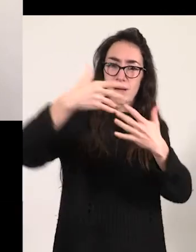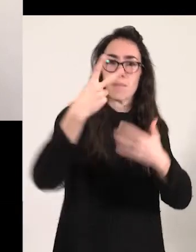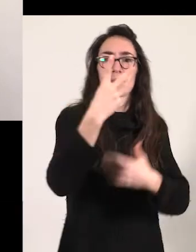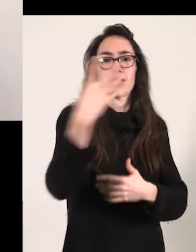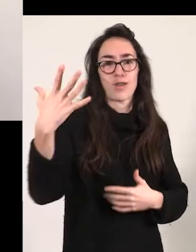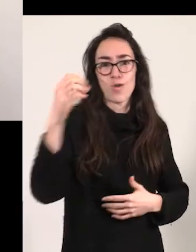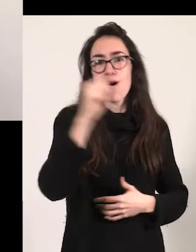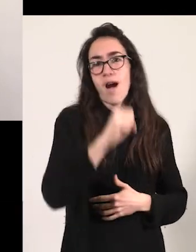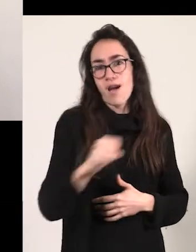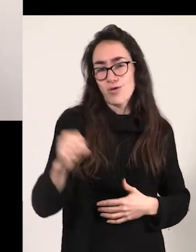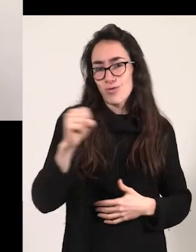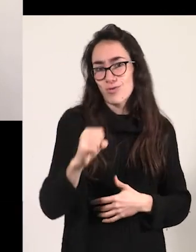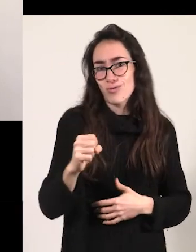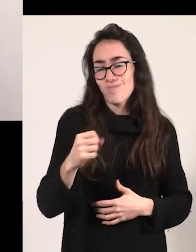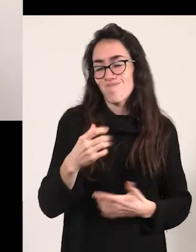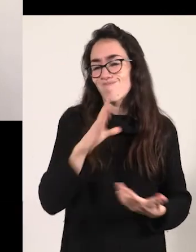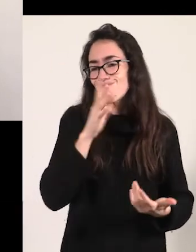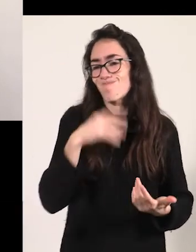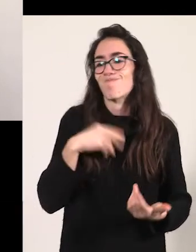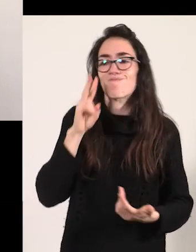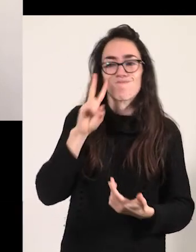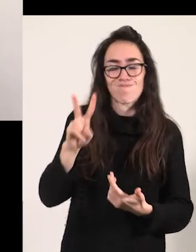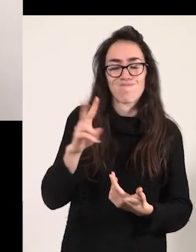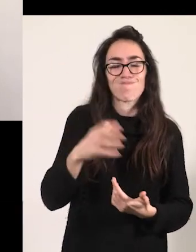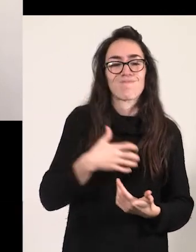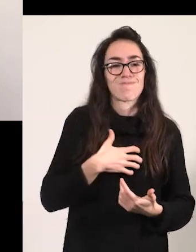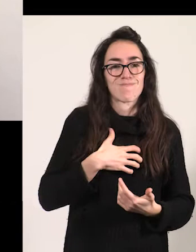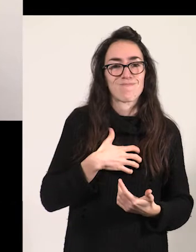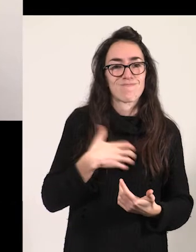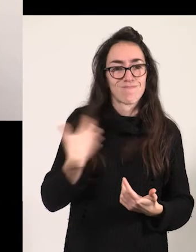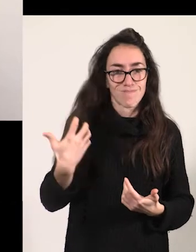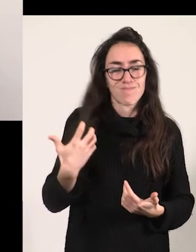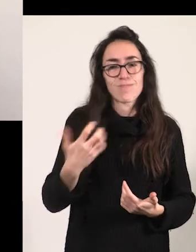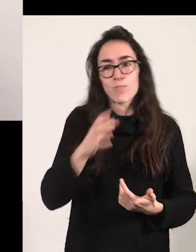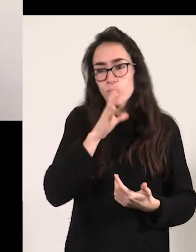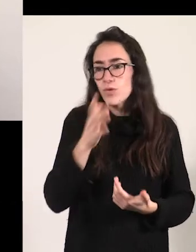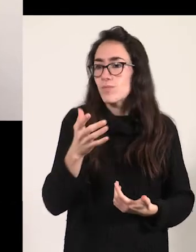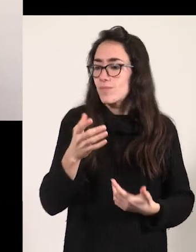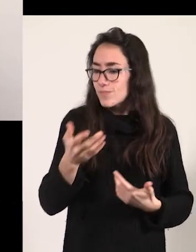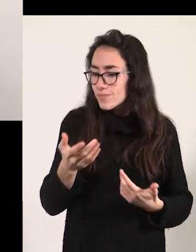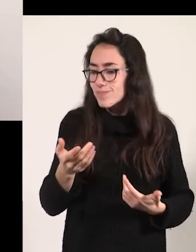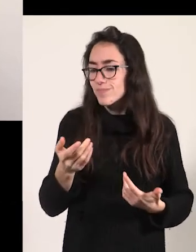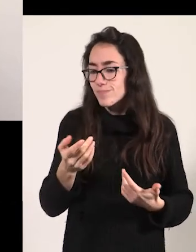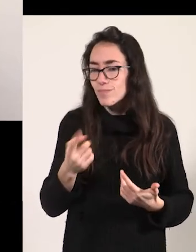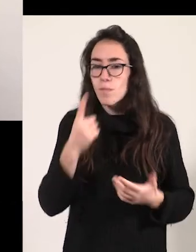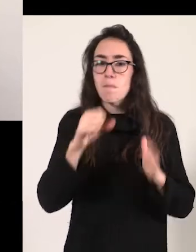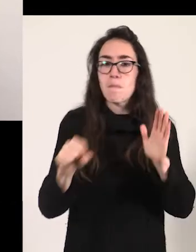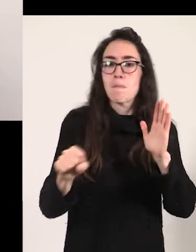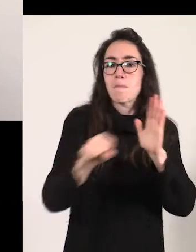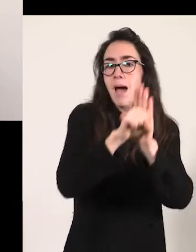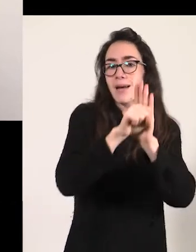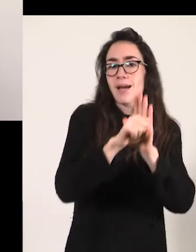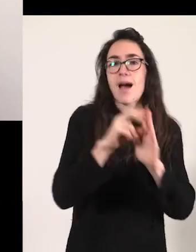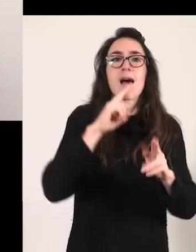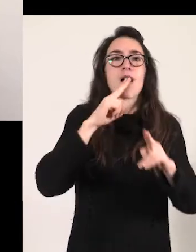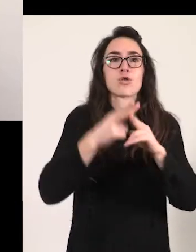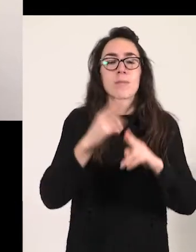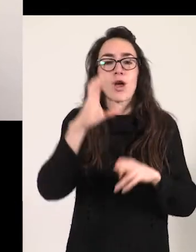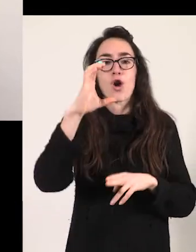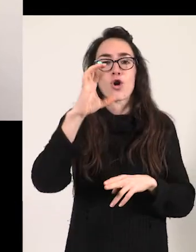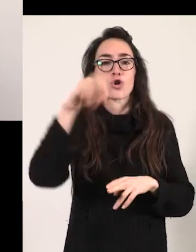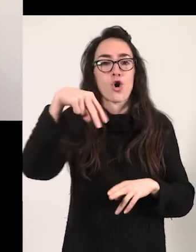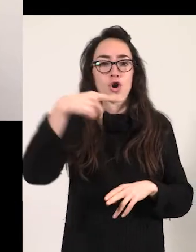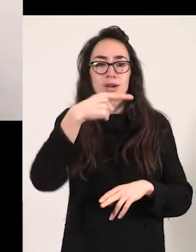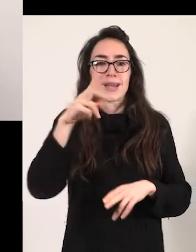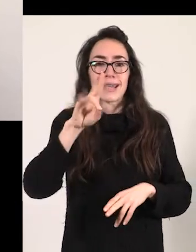pasado 25 años, ¿no? Entonces, a mí me da rabia a veces todavía estar teniendo debates como que por qué no está bien que una